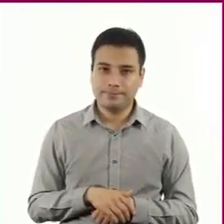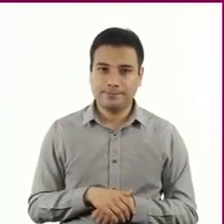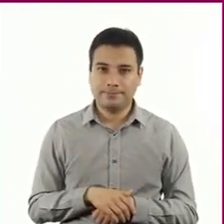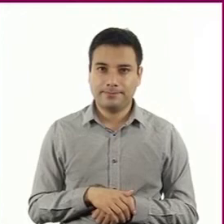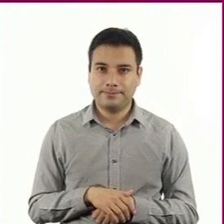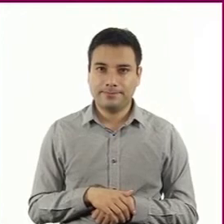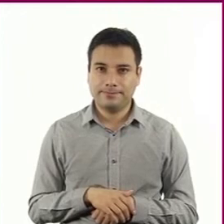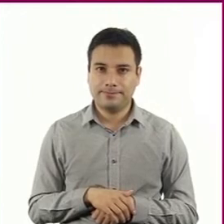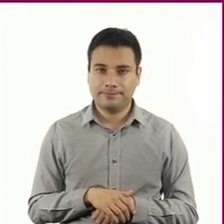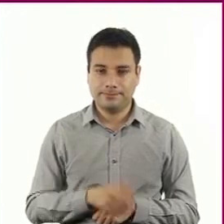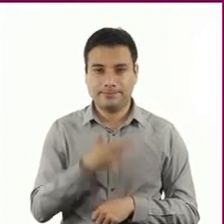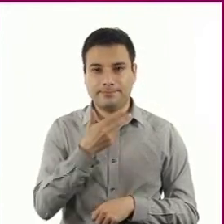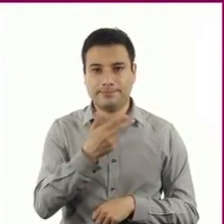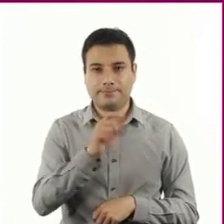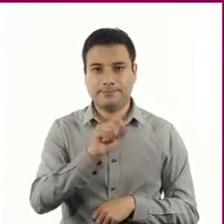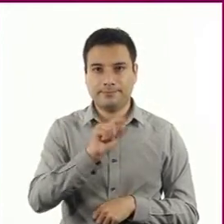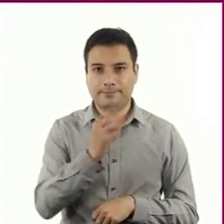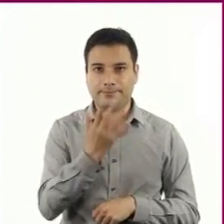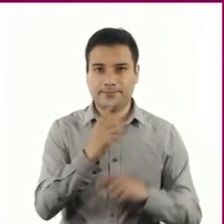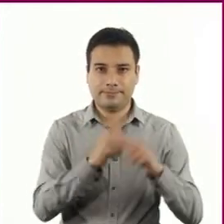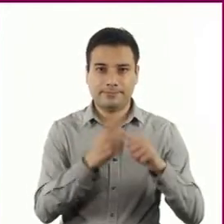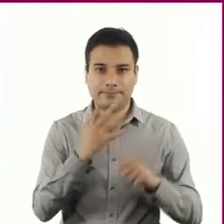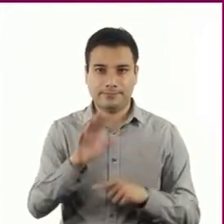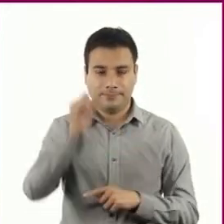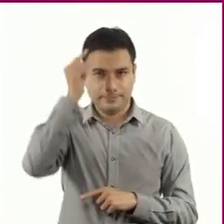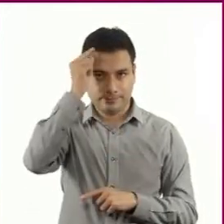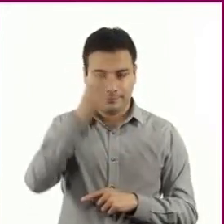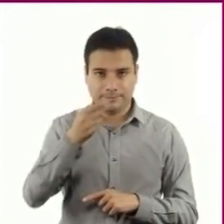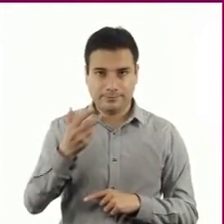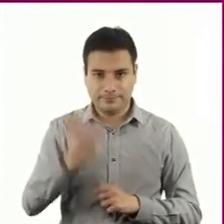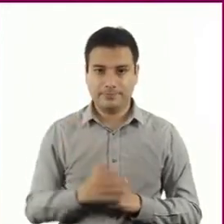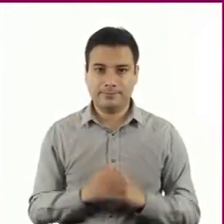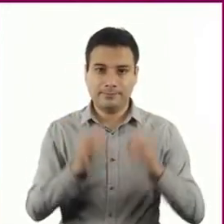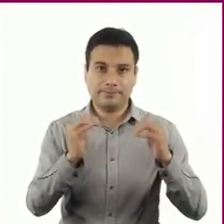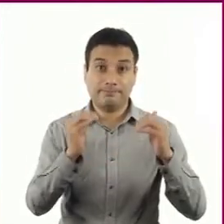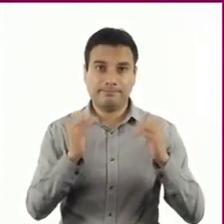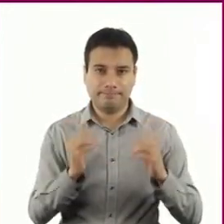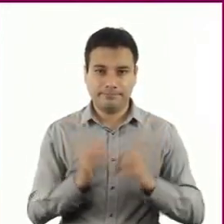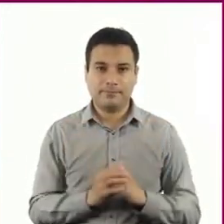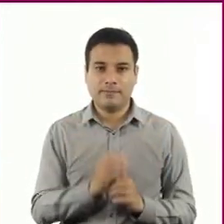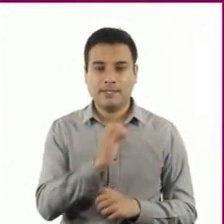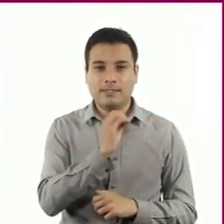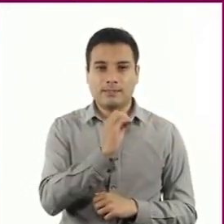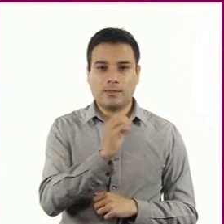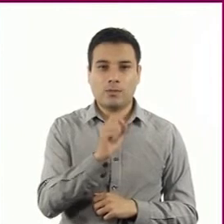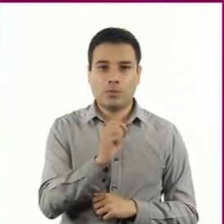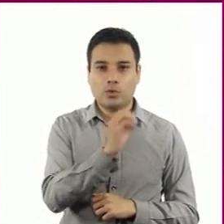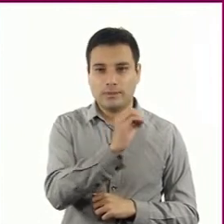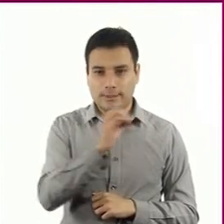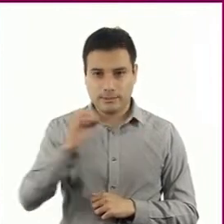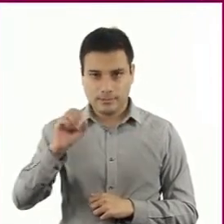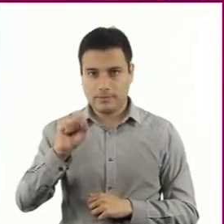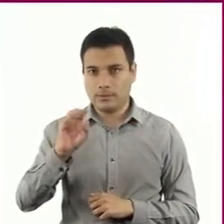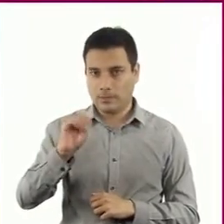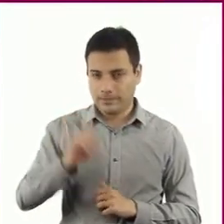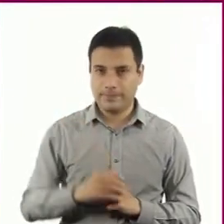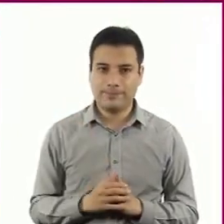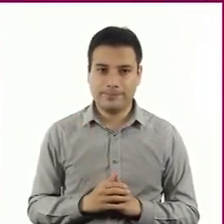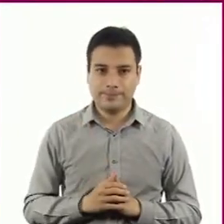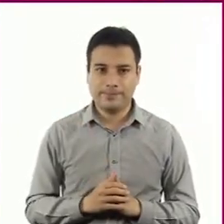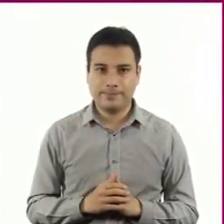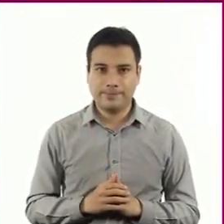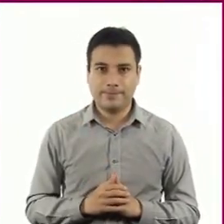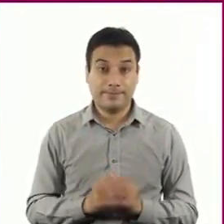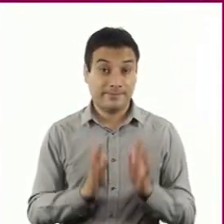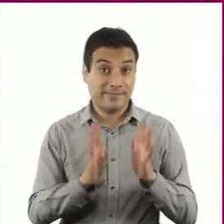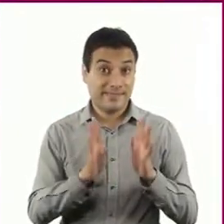8.75 por 10 a la octava potencia negativa, 69 100.000 millonésimos.